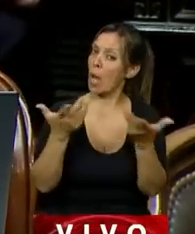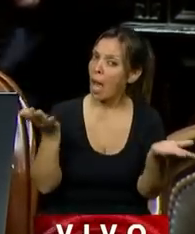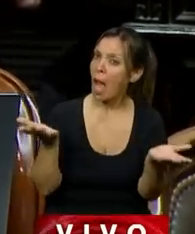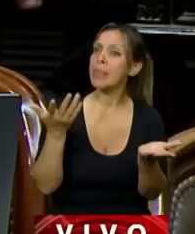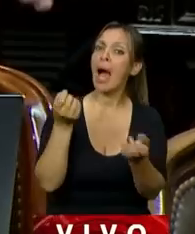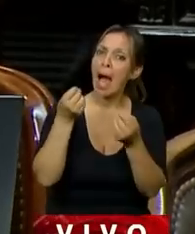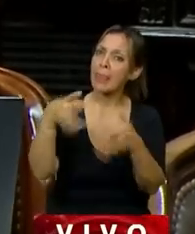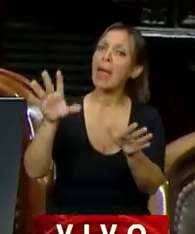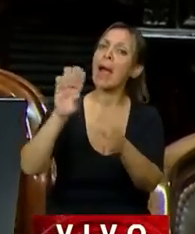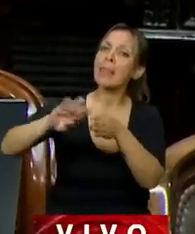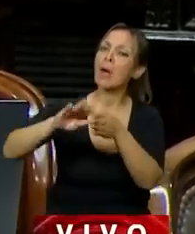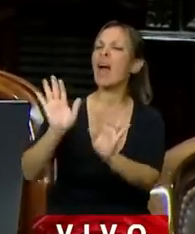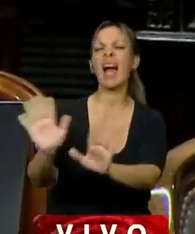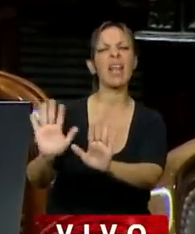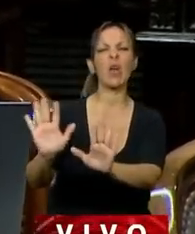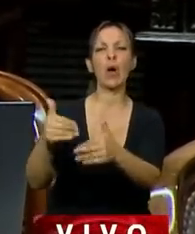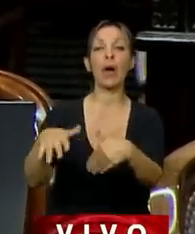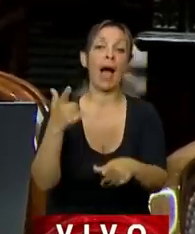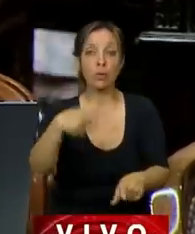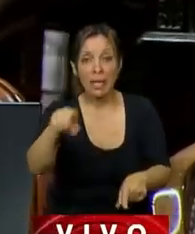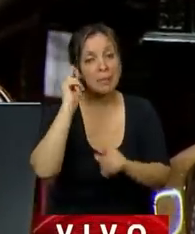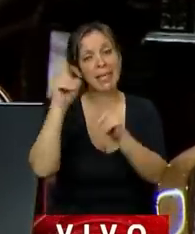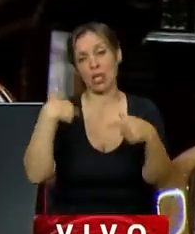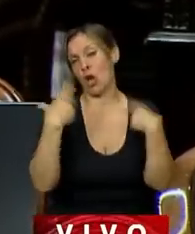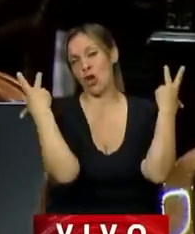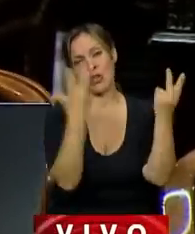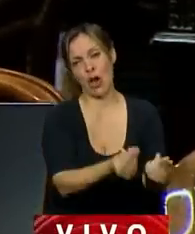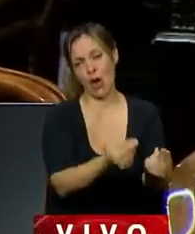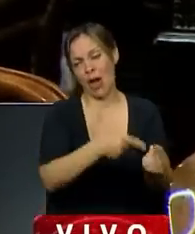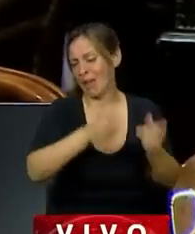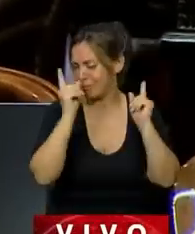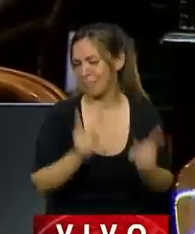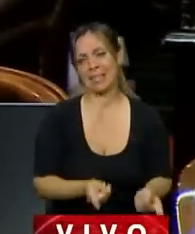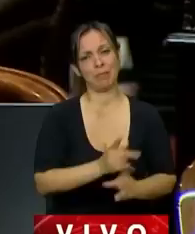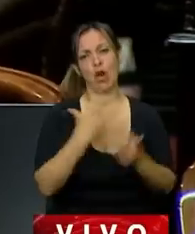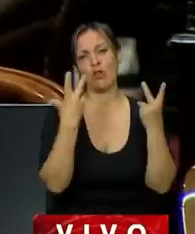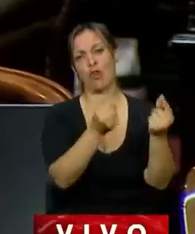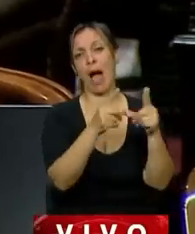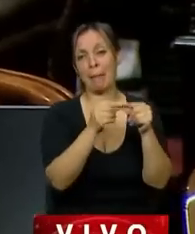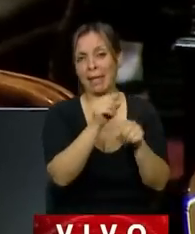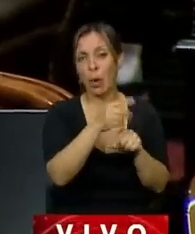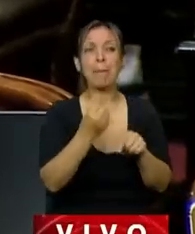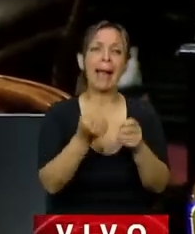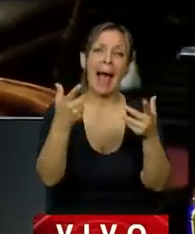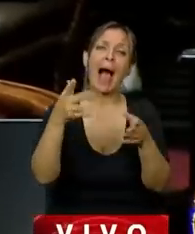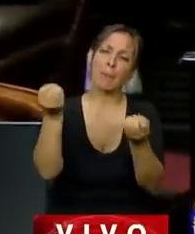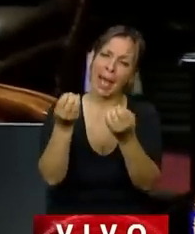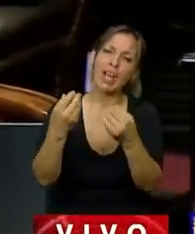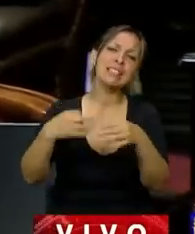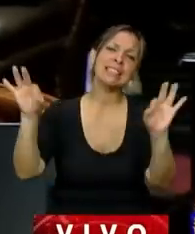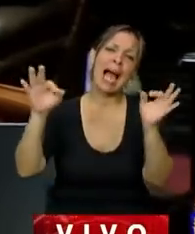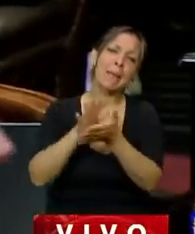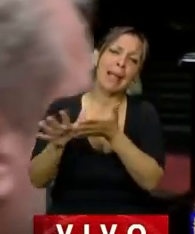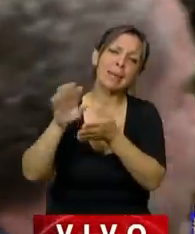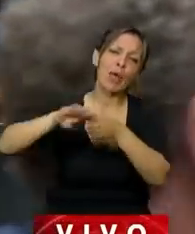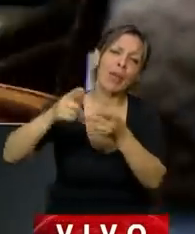perdonen. Imagínense que ahora menos vamos a votar ese artículo para perdonar algunas deudas.